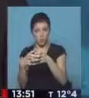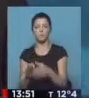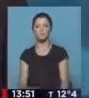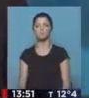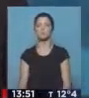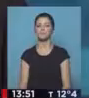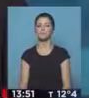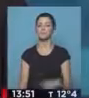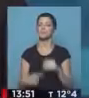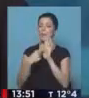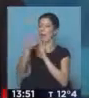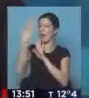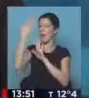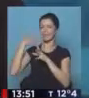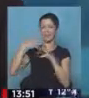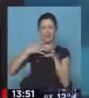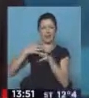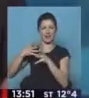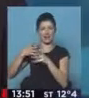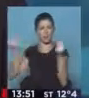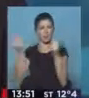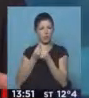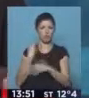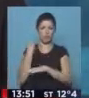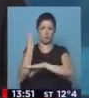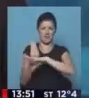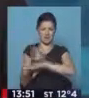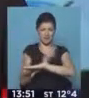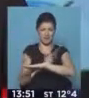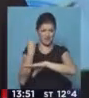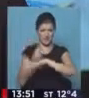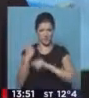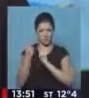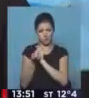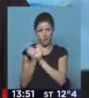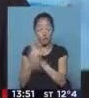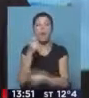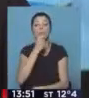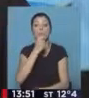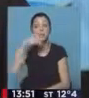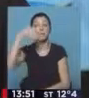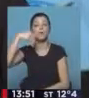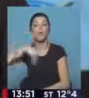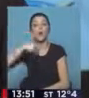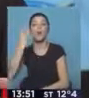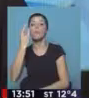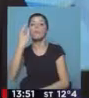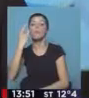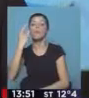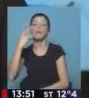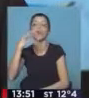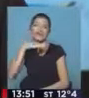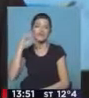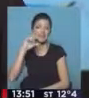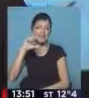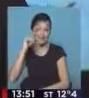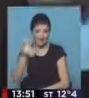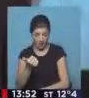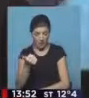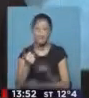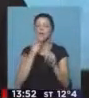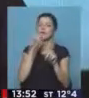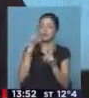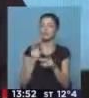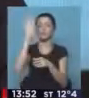Ejército Revolucionario del Pueblo, el ERP de El Salvador, que luego con otras cuatro fuerzas conforman el Frente Farabundo Martí de